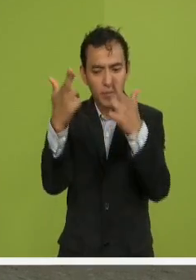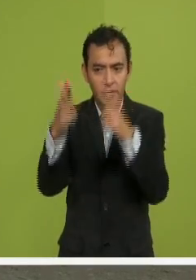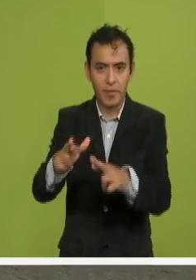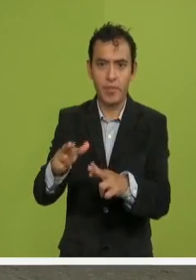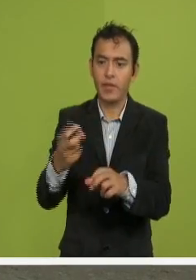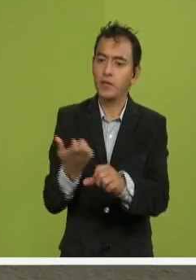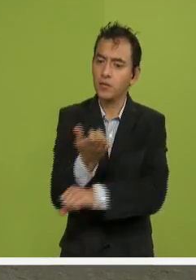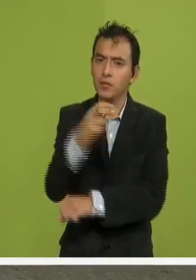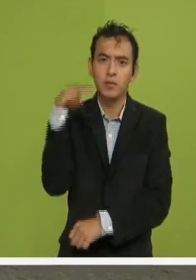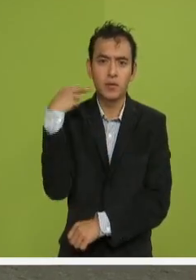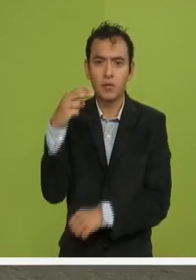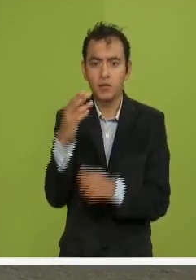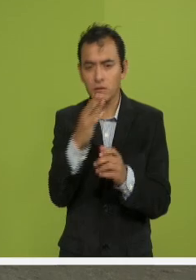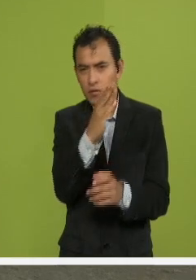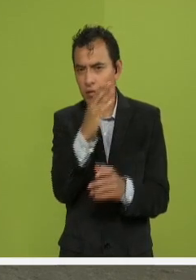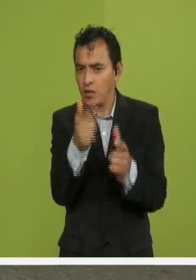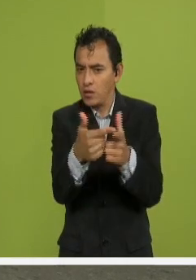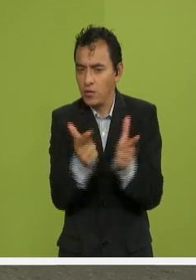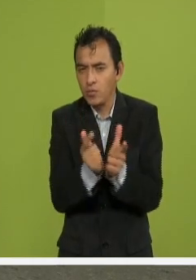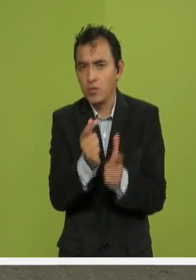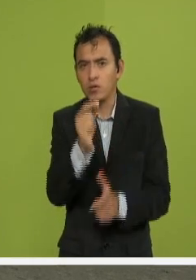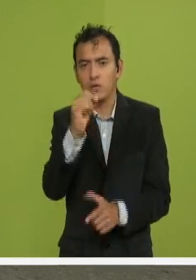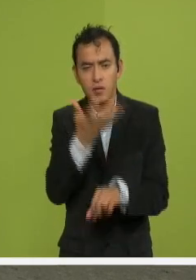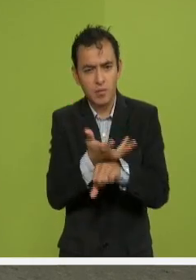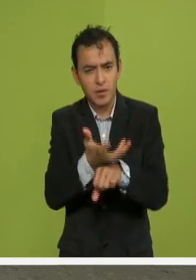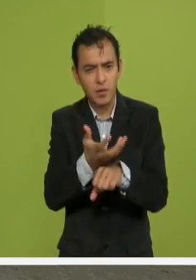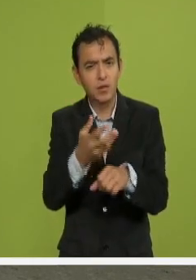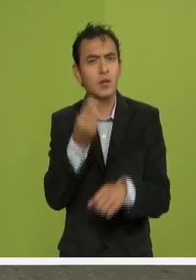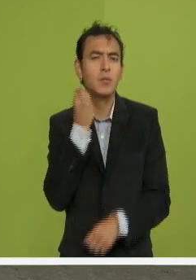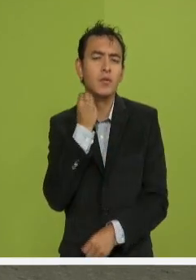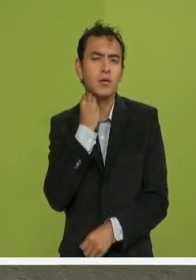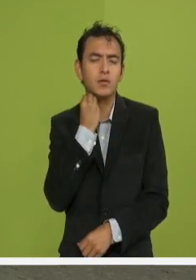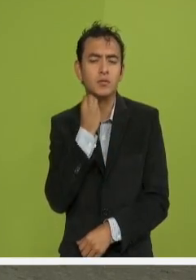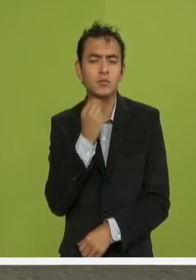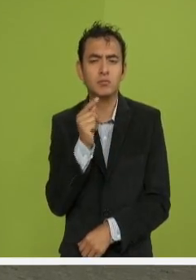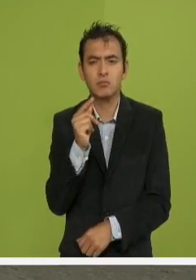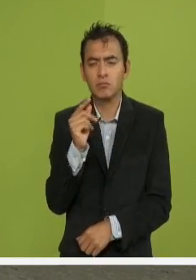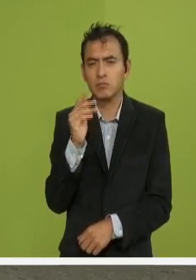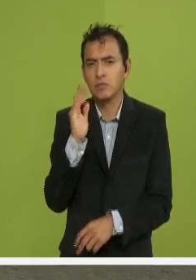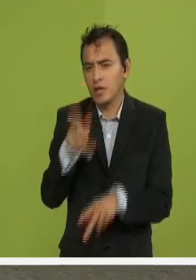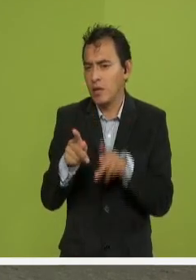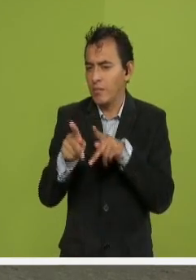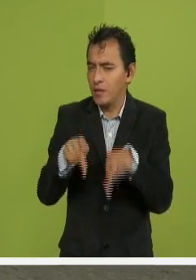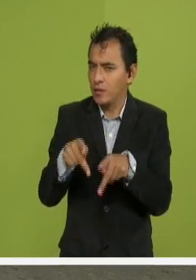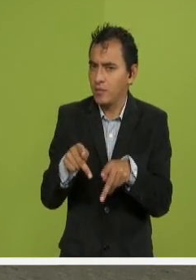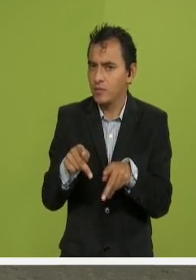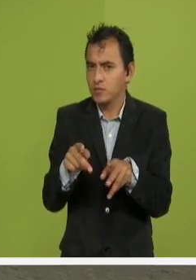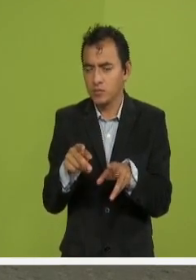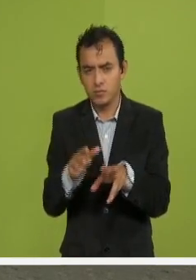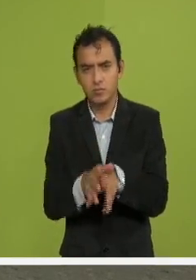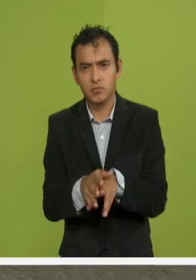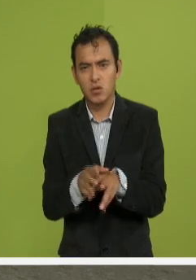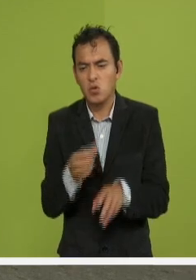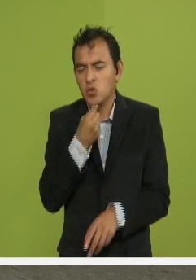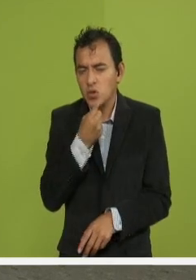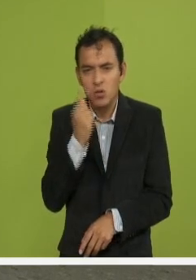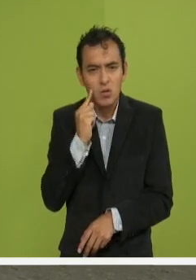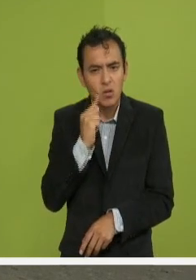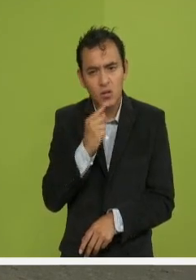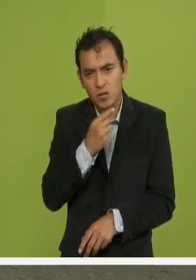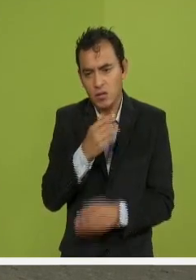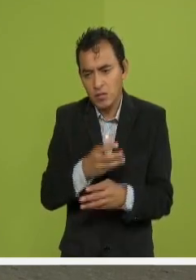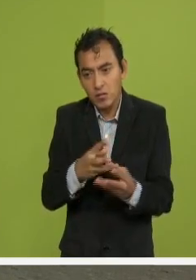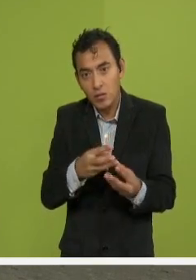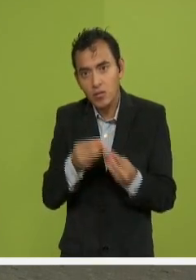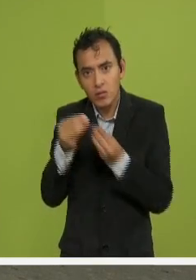estado de Veracruz de la Barra Interamericana de Abogados. Y Agustín, comentábamos, bueno, ya que un niño o una niña es llevado por el compadre, la comadre